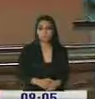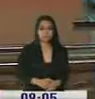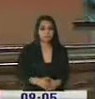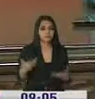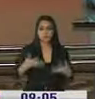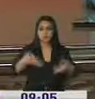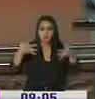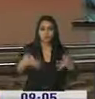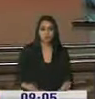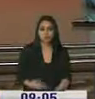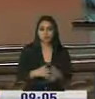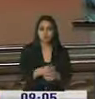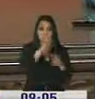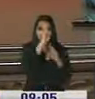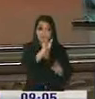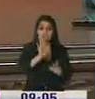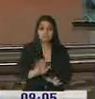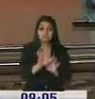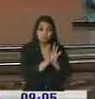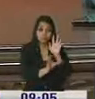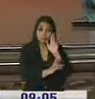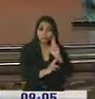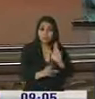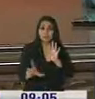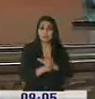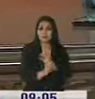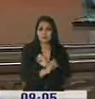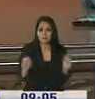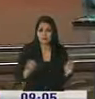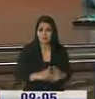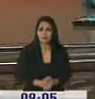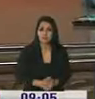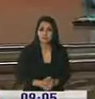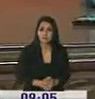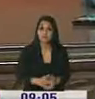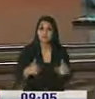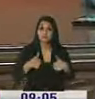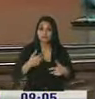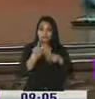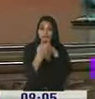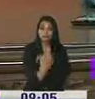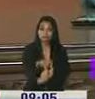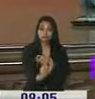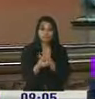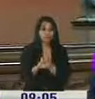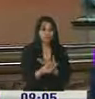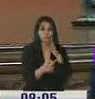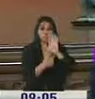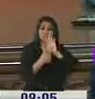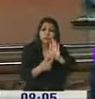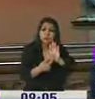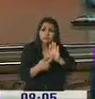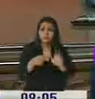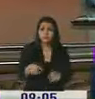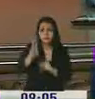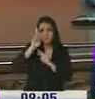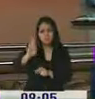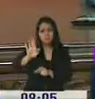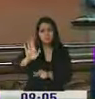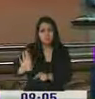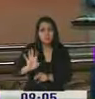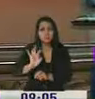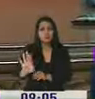injusta, arbitraria e inconstitucional, porque demostramos en la audiencia la flagrante violación